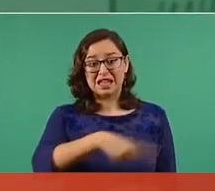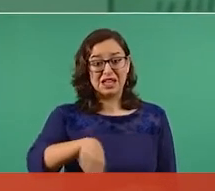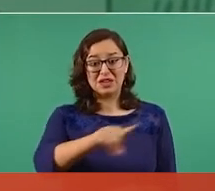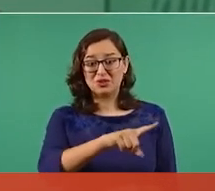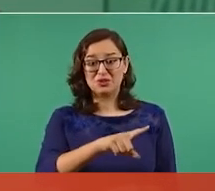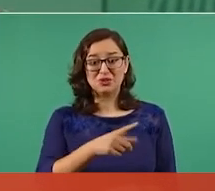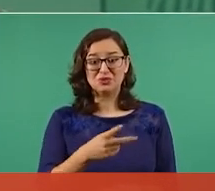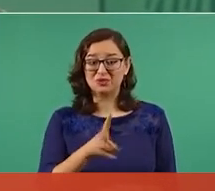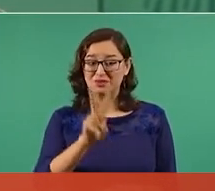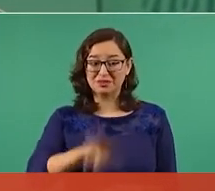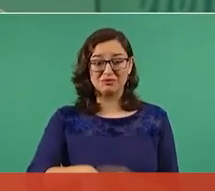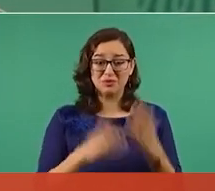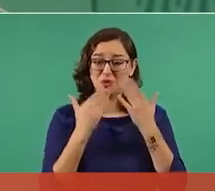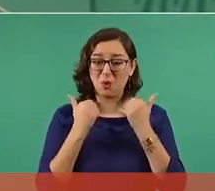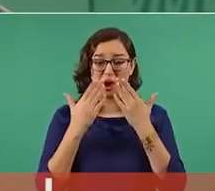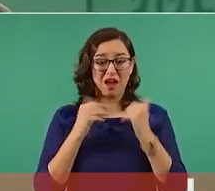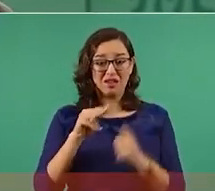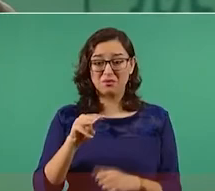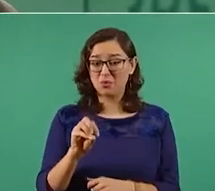inmoral,